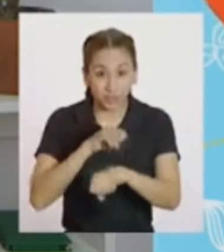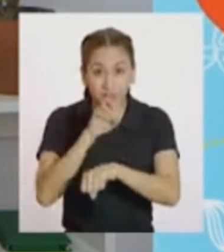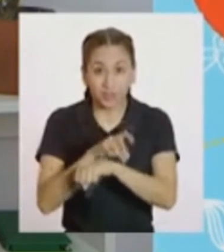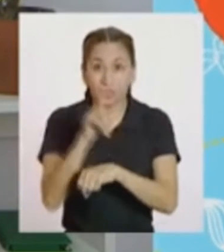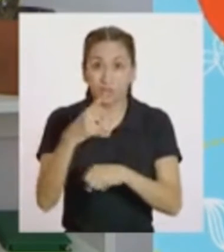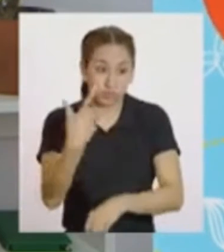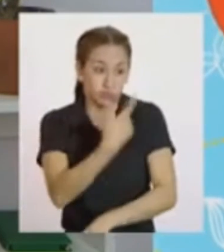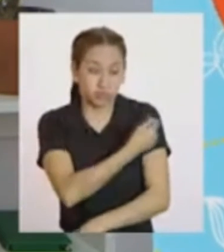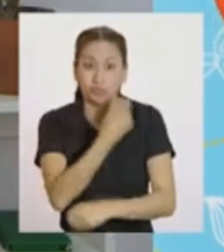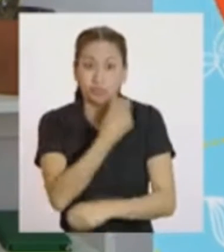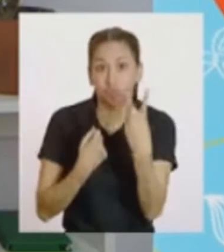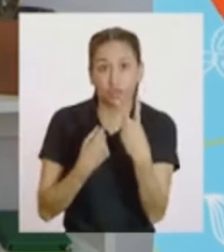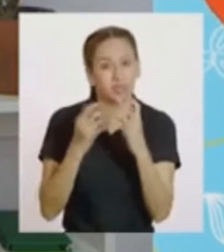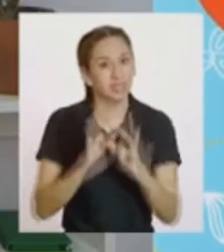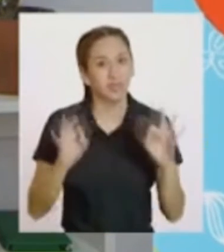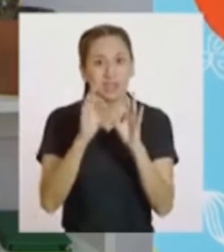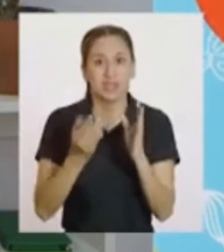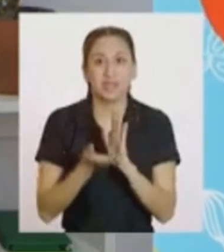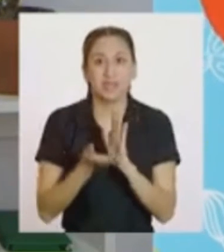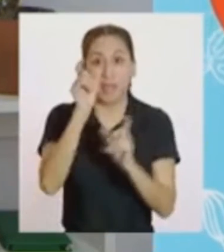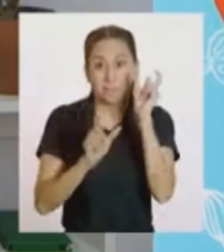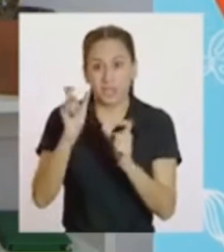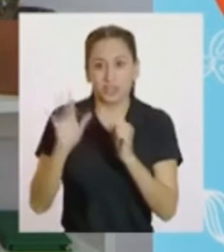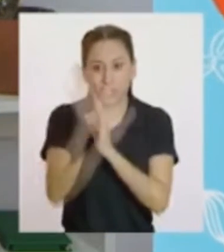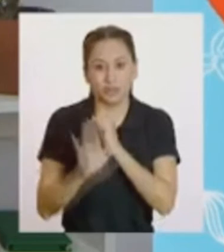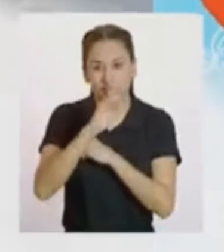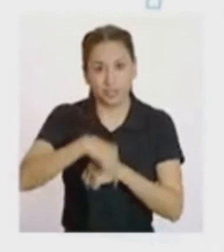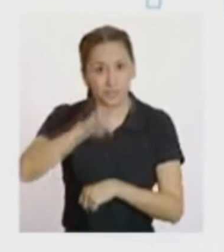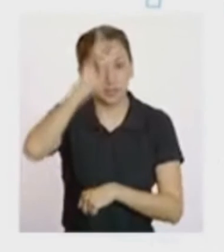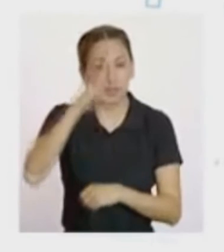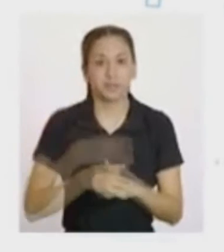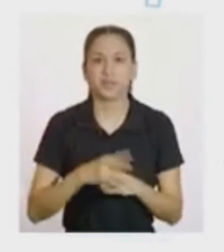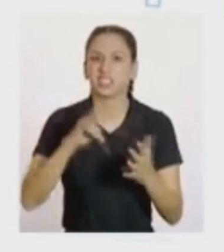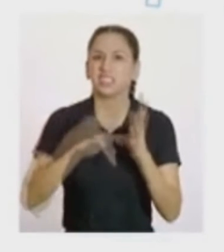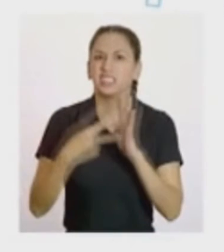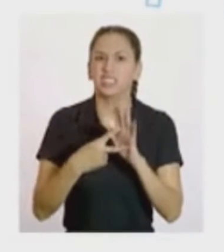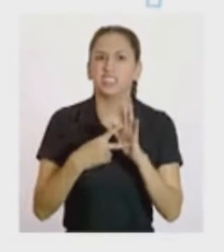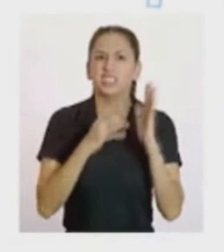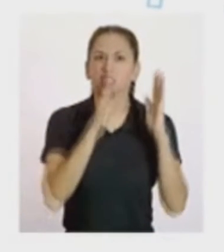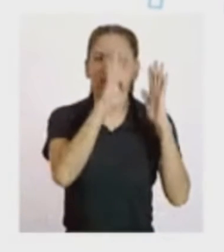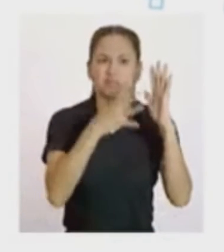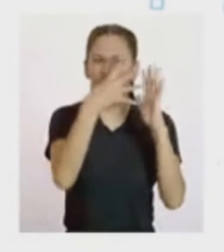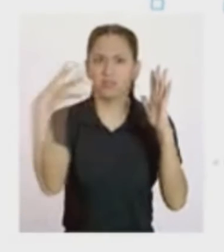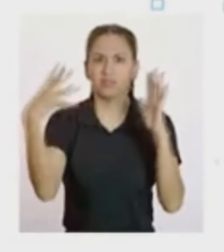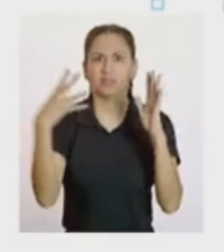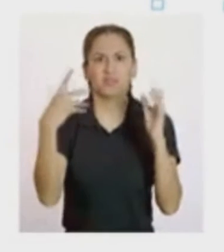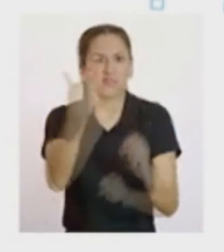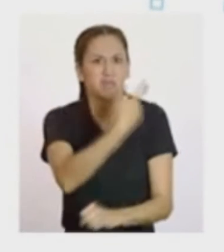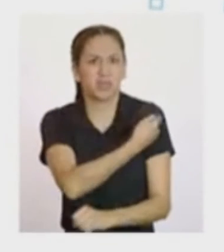recomiendo completar su vacunación para tener más gente protegida en el país. ¿Qué es el Esquema Nacional de